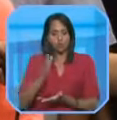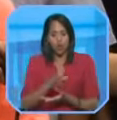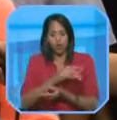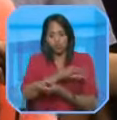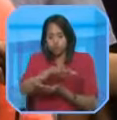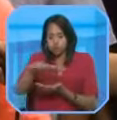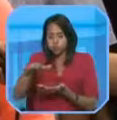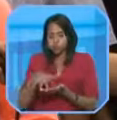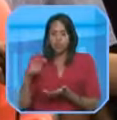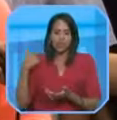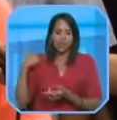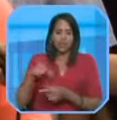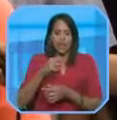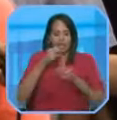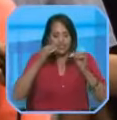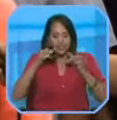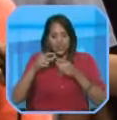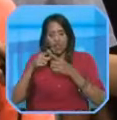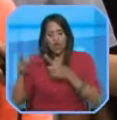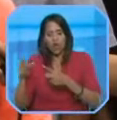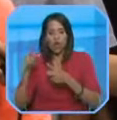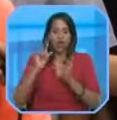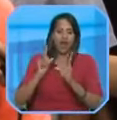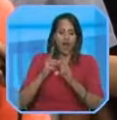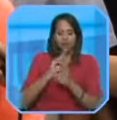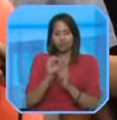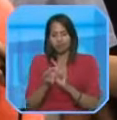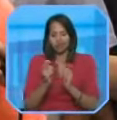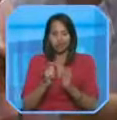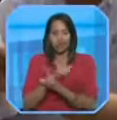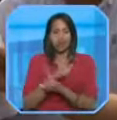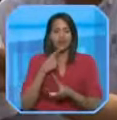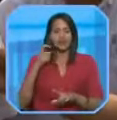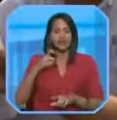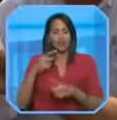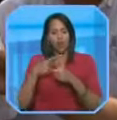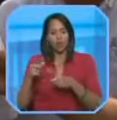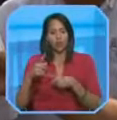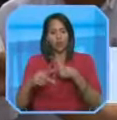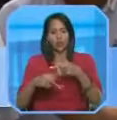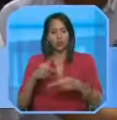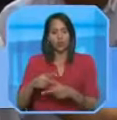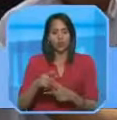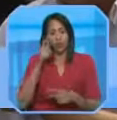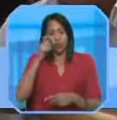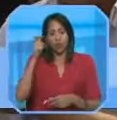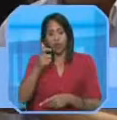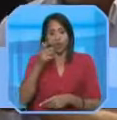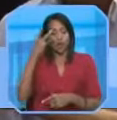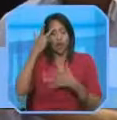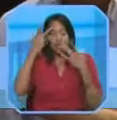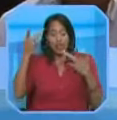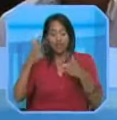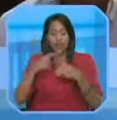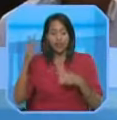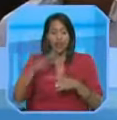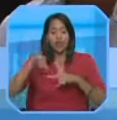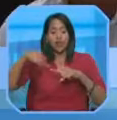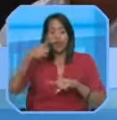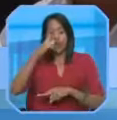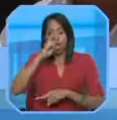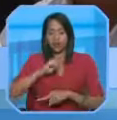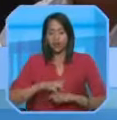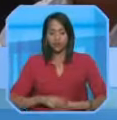abono los que tienen semilla no tienen abono los que tienen abono no tienen semillas en guárico no quiero imaginar lo que nos viene el año que